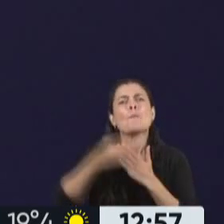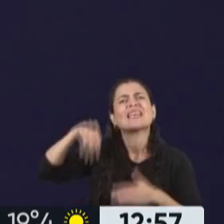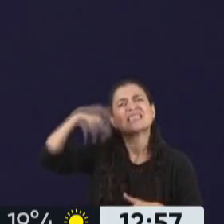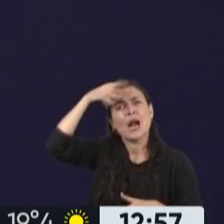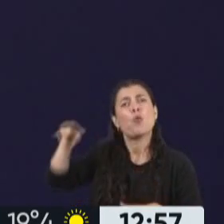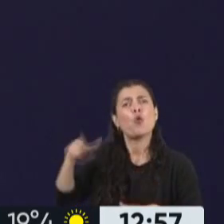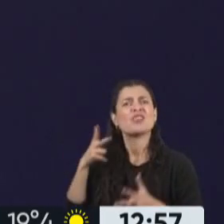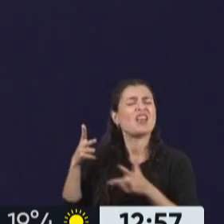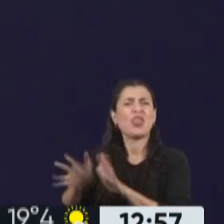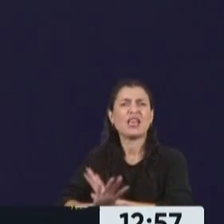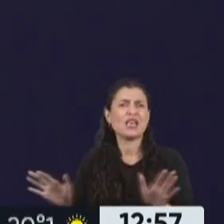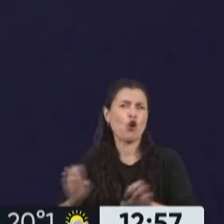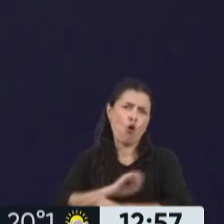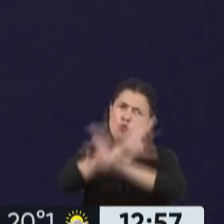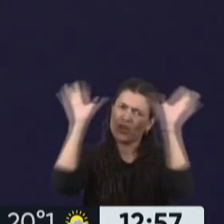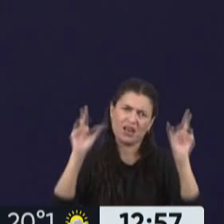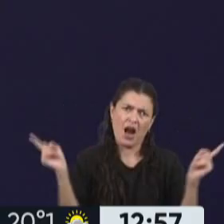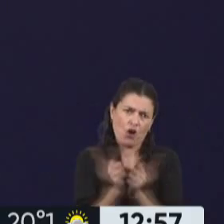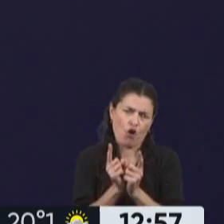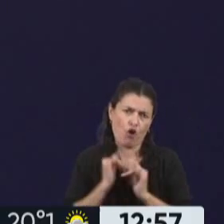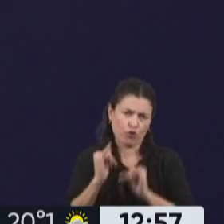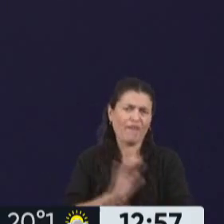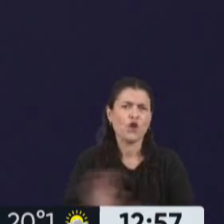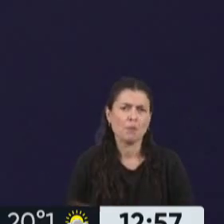se expresó, me parece, de manera bastante clara